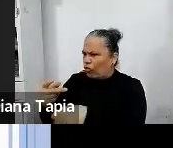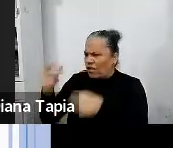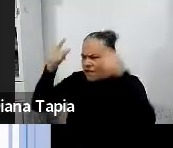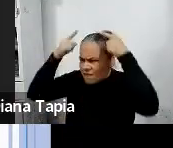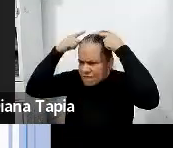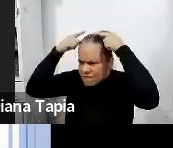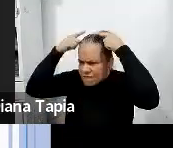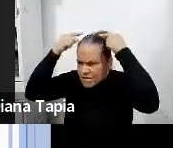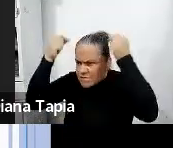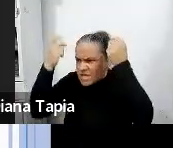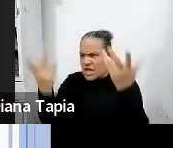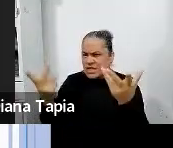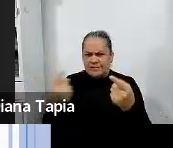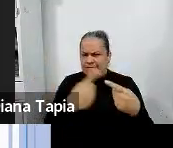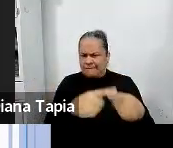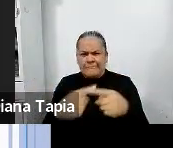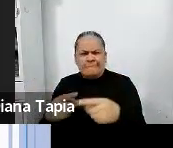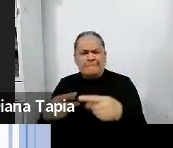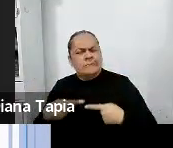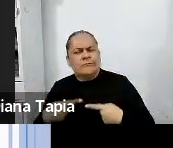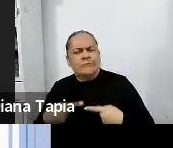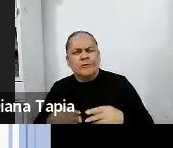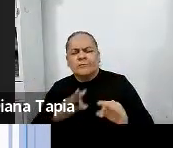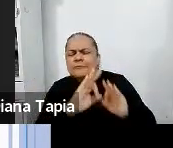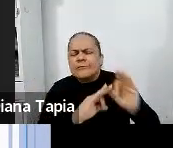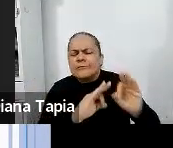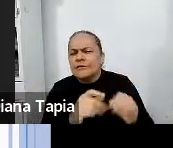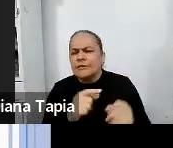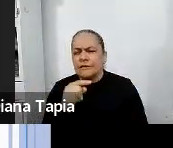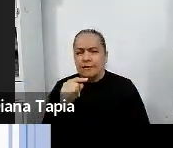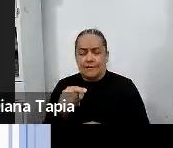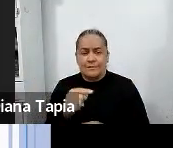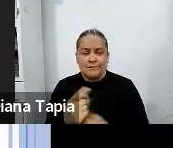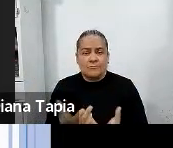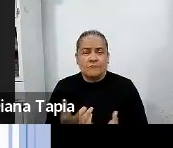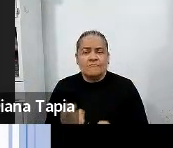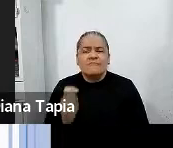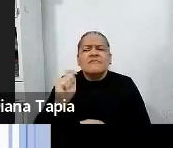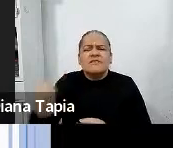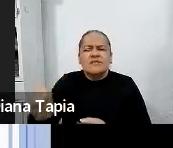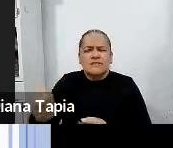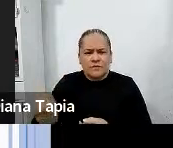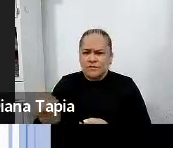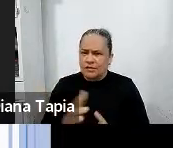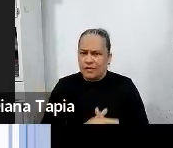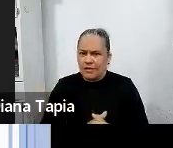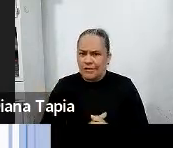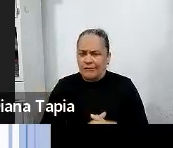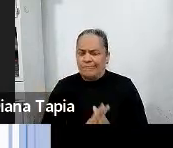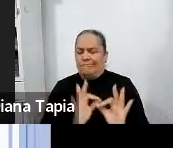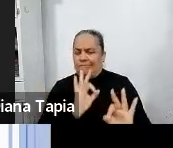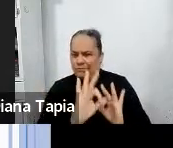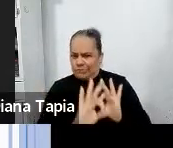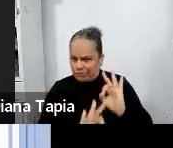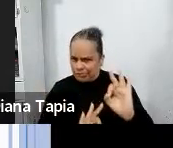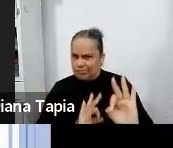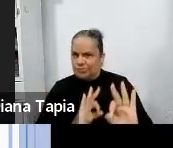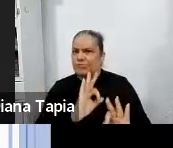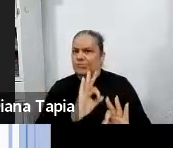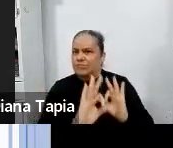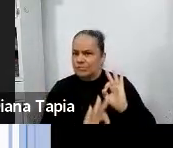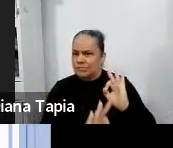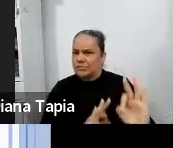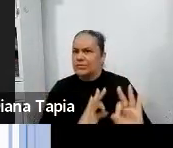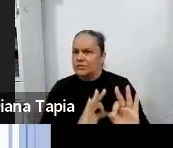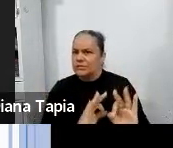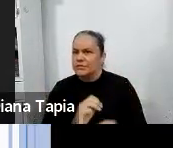Esto genera como resultado una interacción. Y en esta interacción, pues evidentemente puedo darle las